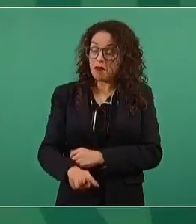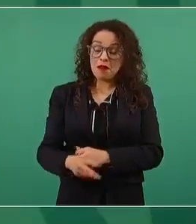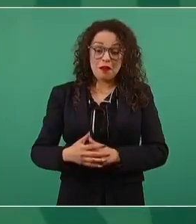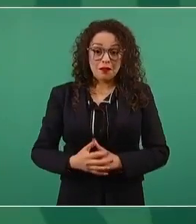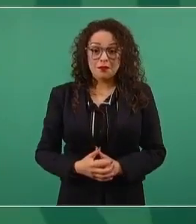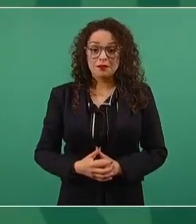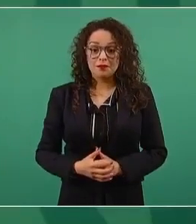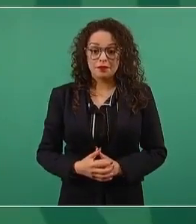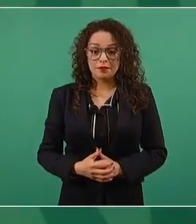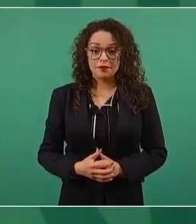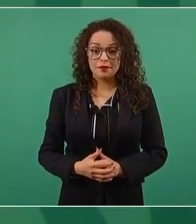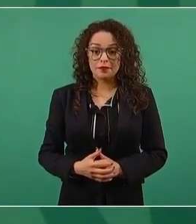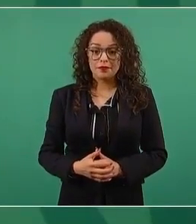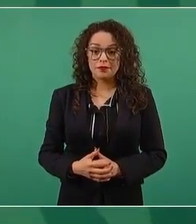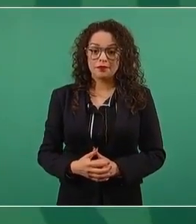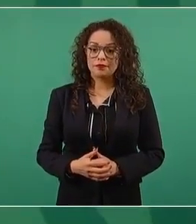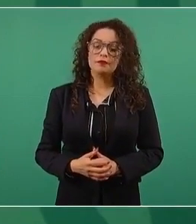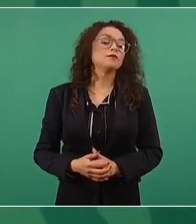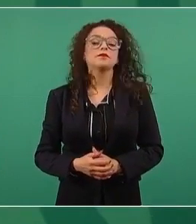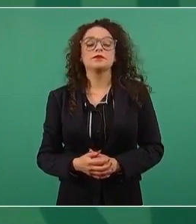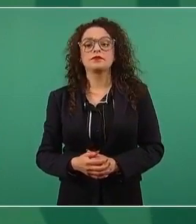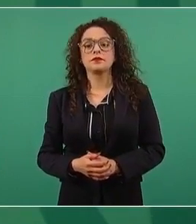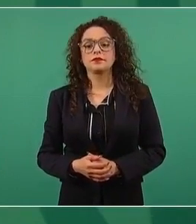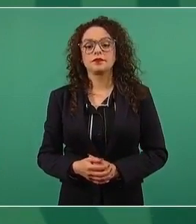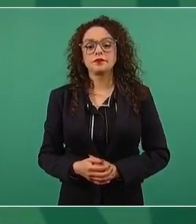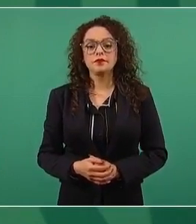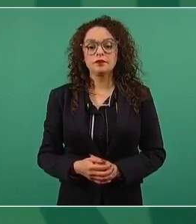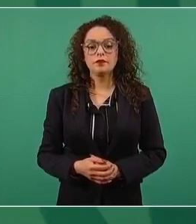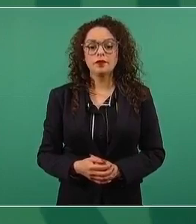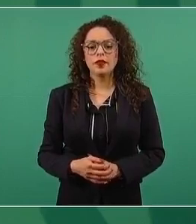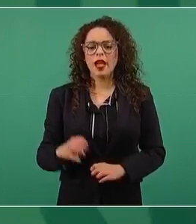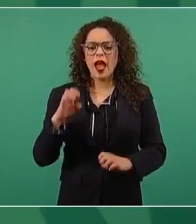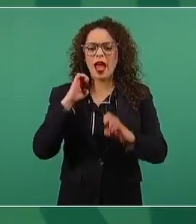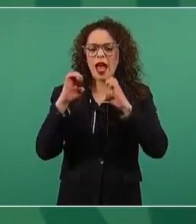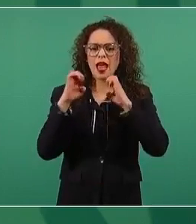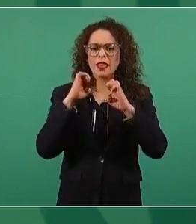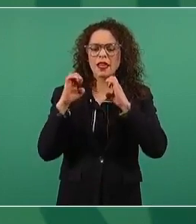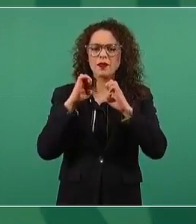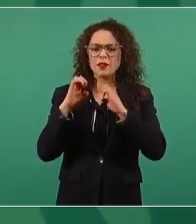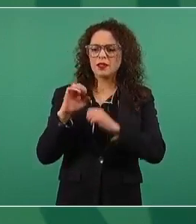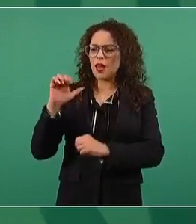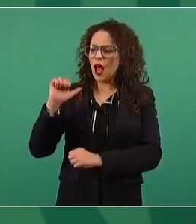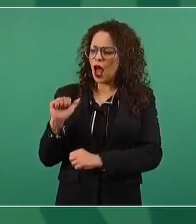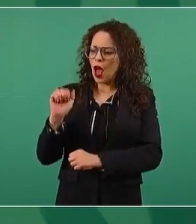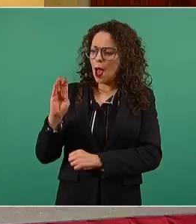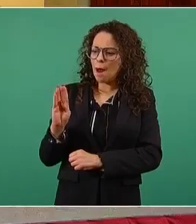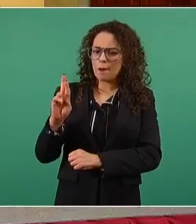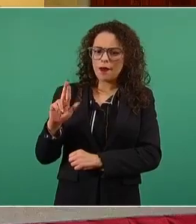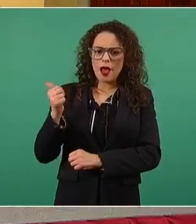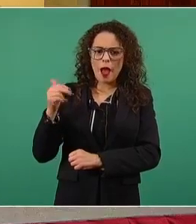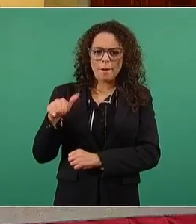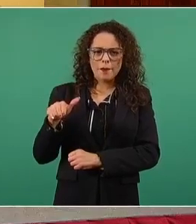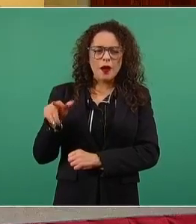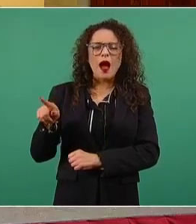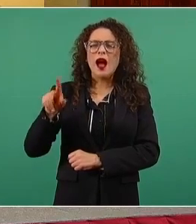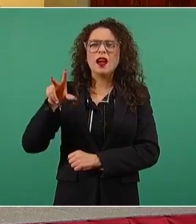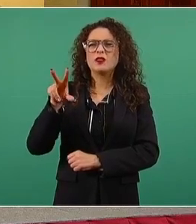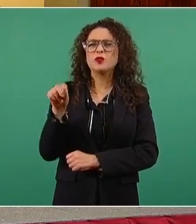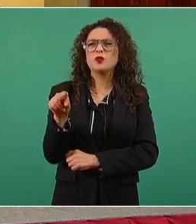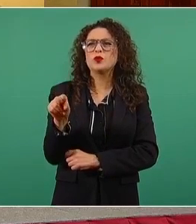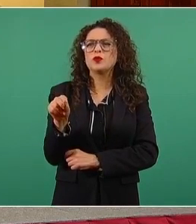No vi una entrevista que le hizo Abranza, no es Abranza Brudowski,